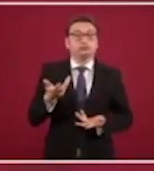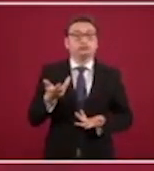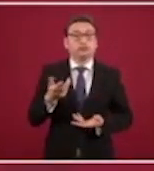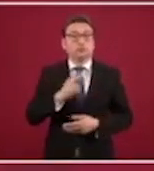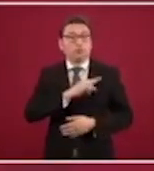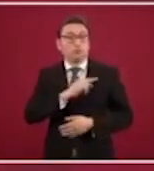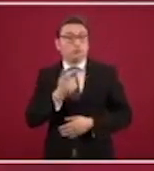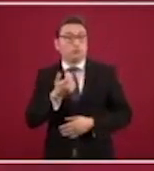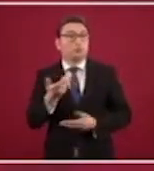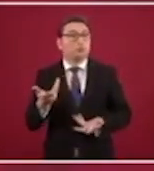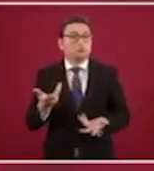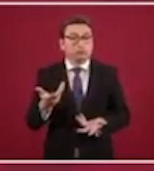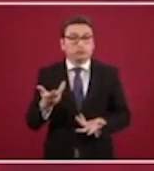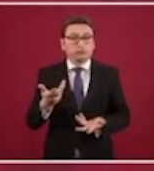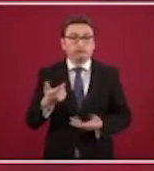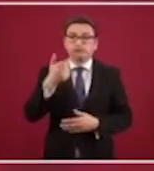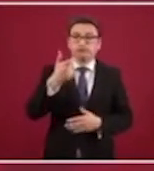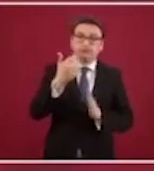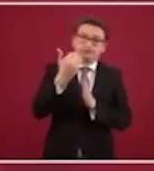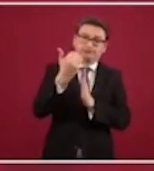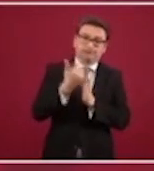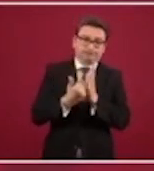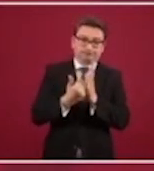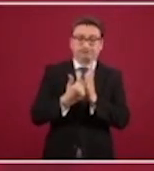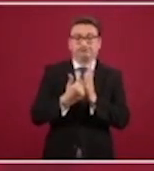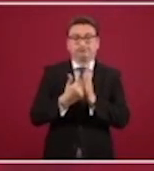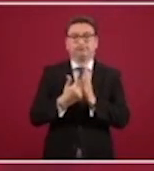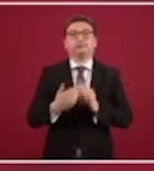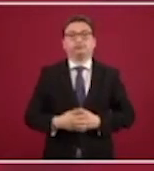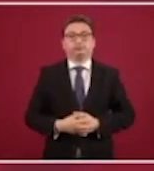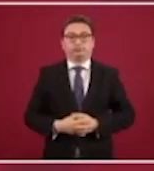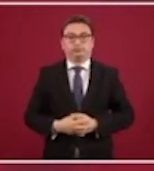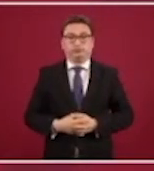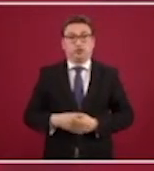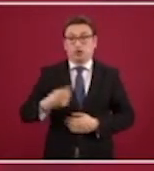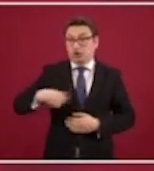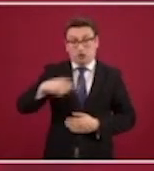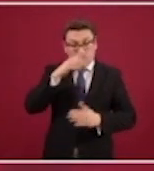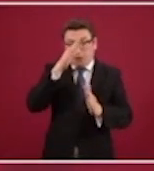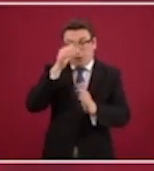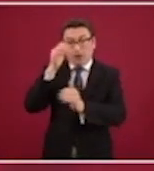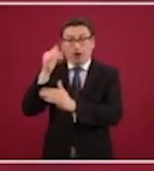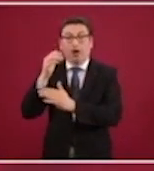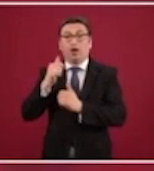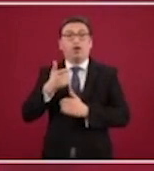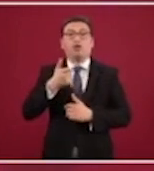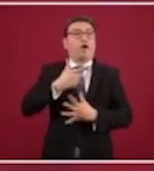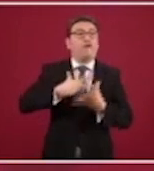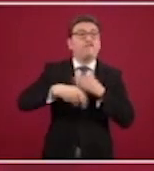los mínimos, no es un convenio con fines de lucro,